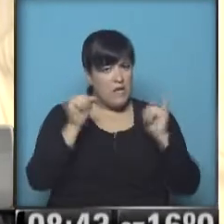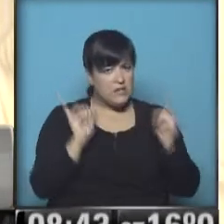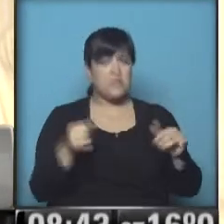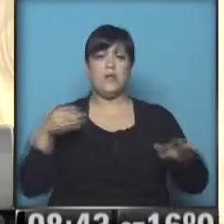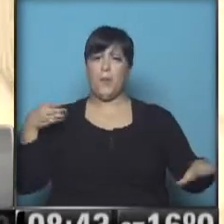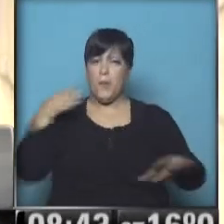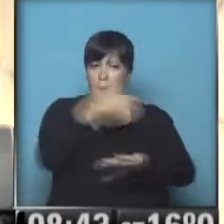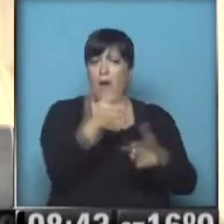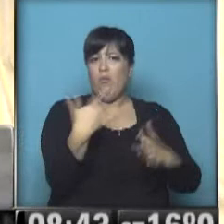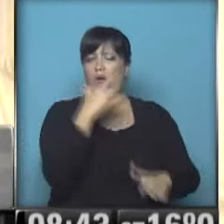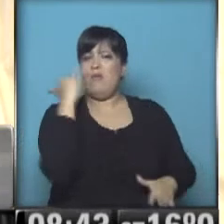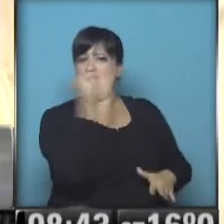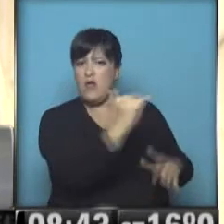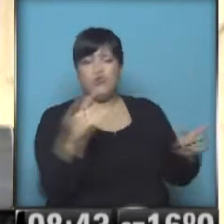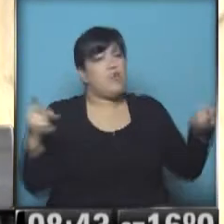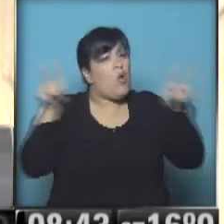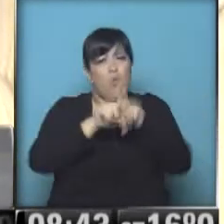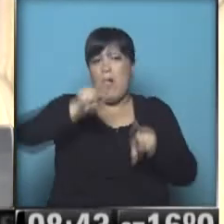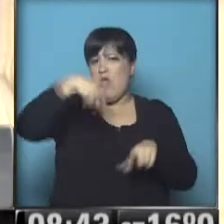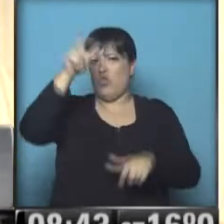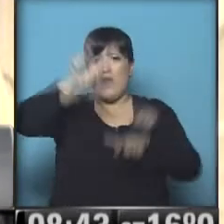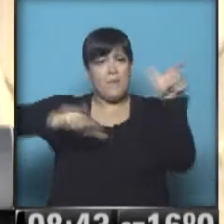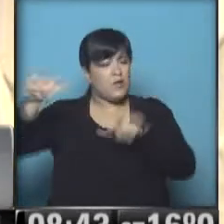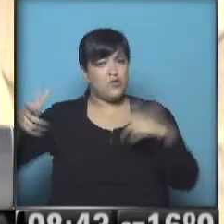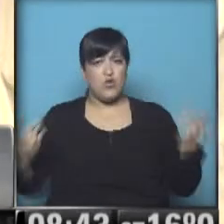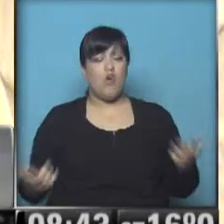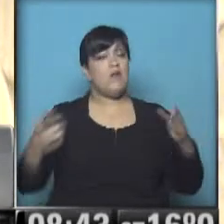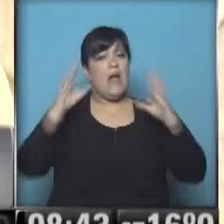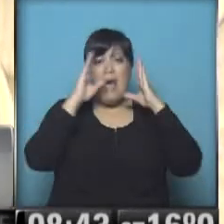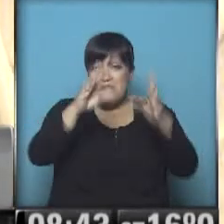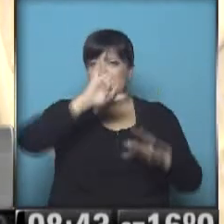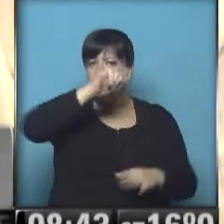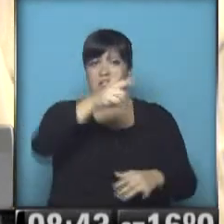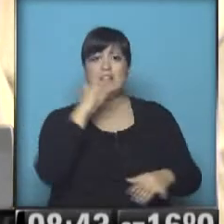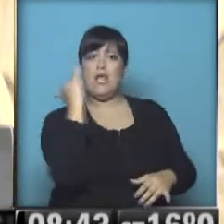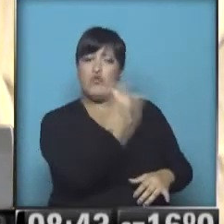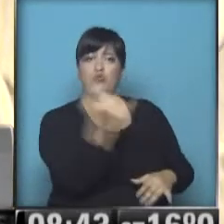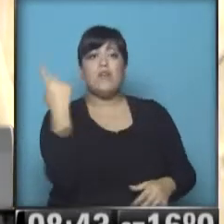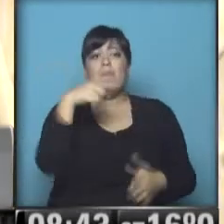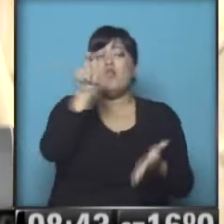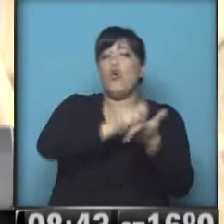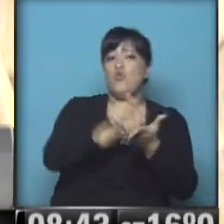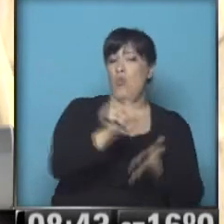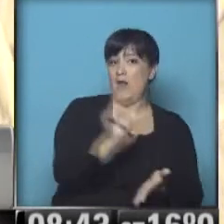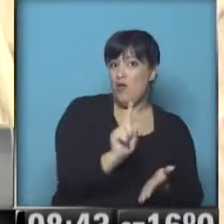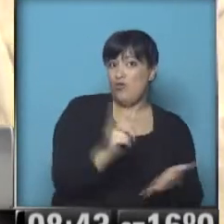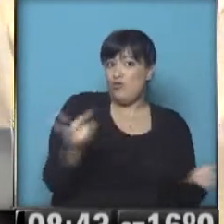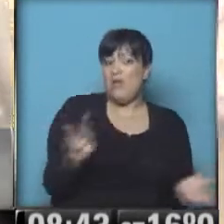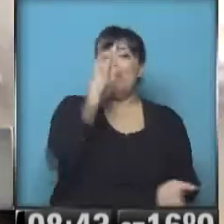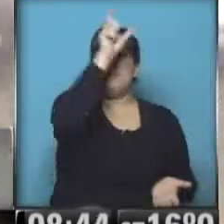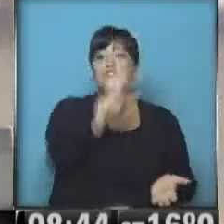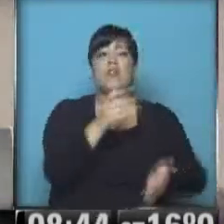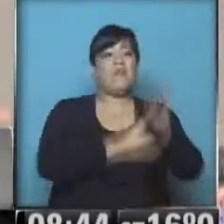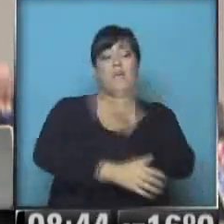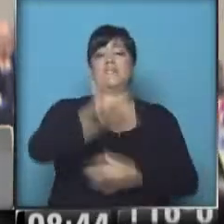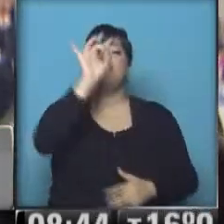atienden, las atienden igual que a las demás personas, atienden sus denuncias, pero no anotan, es una persona con discapacidad que vino a